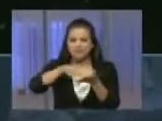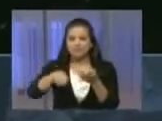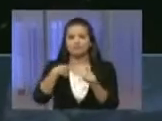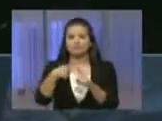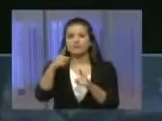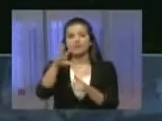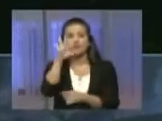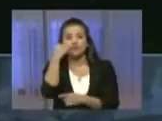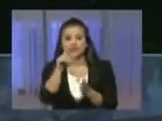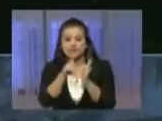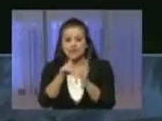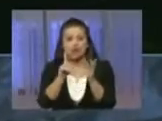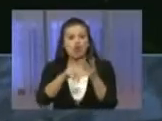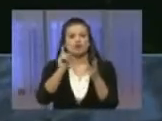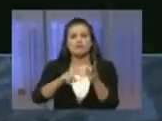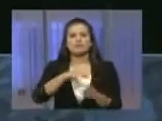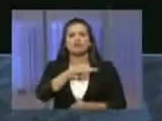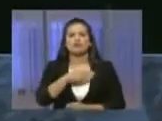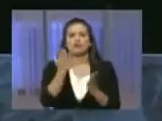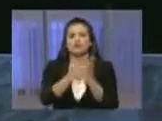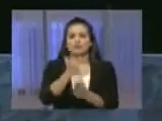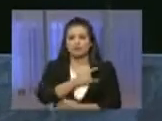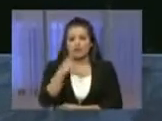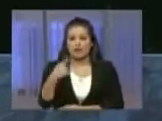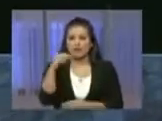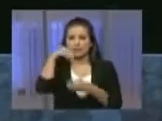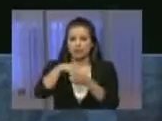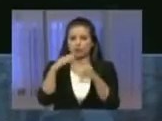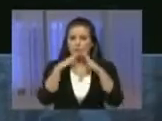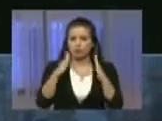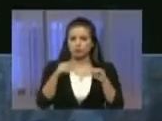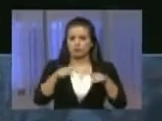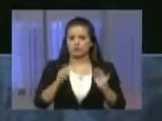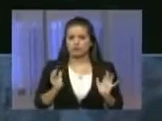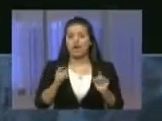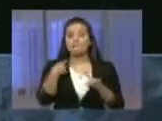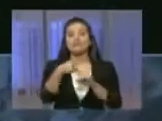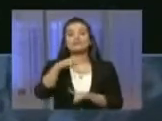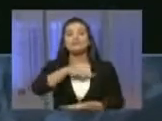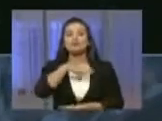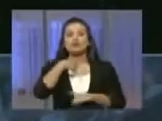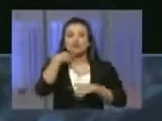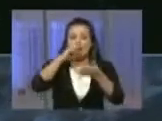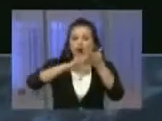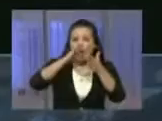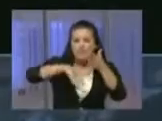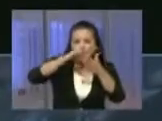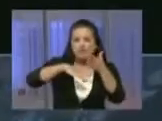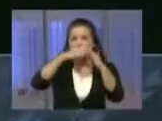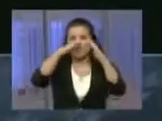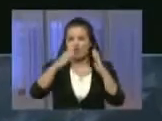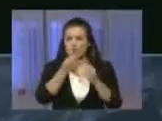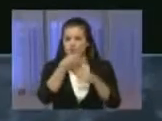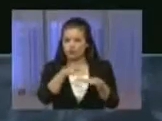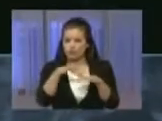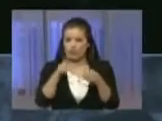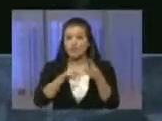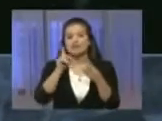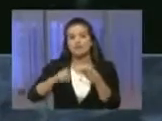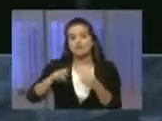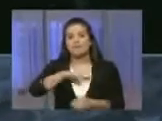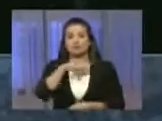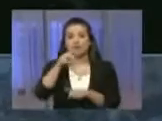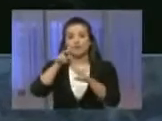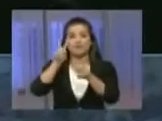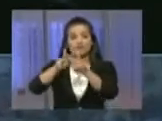riva misión sucre llega la gran misión barrio noo barrio tricolor la gran misión vivienda llega la